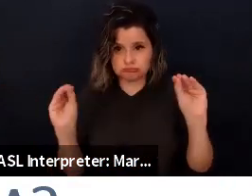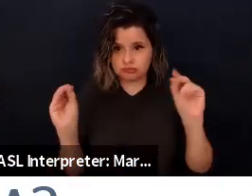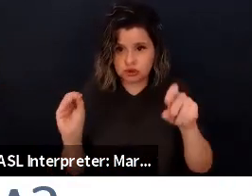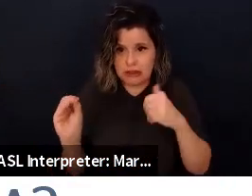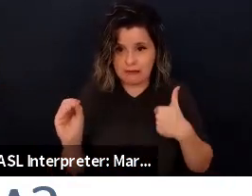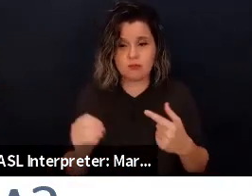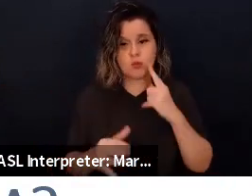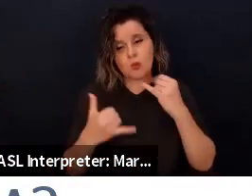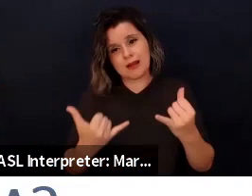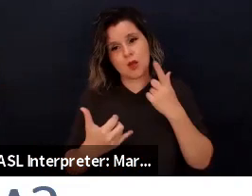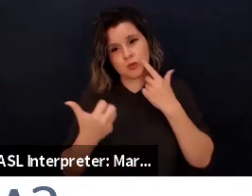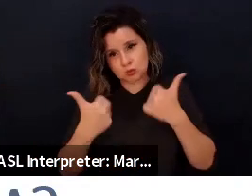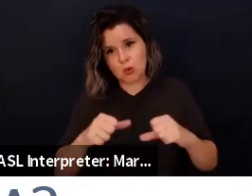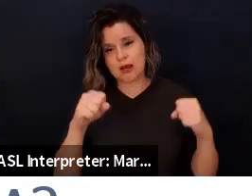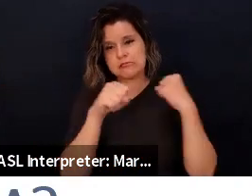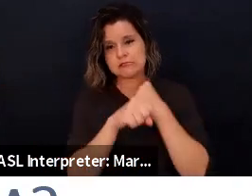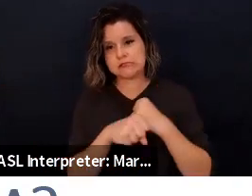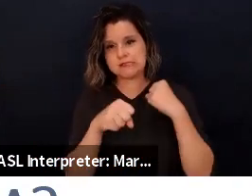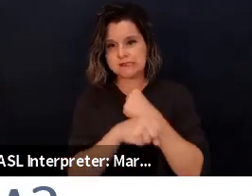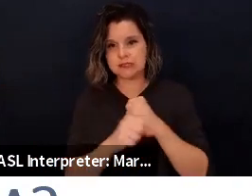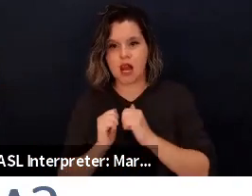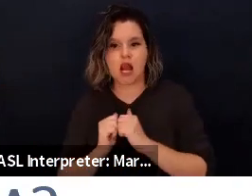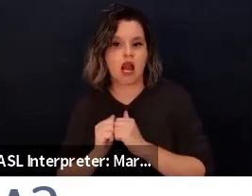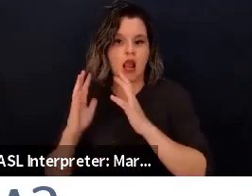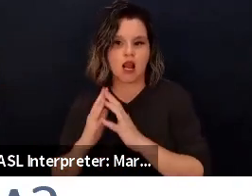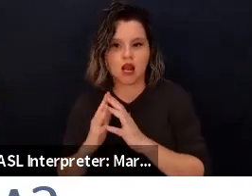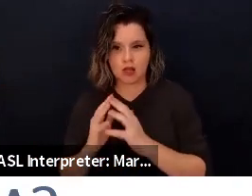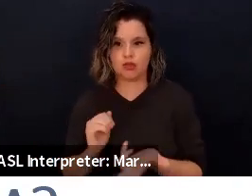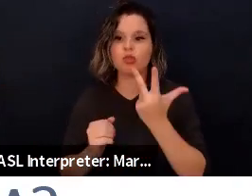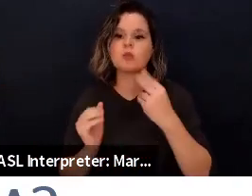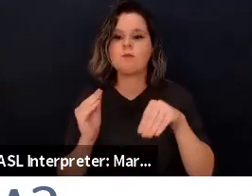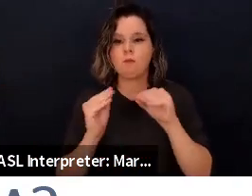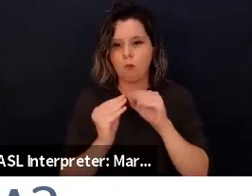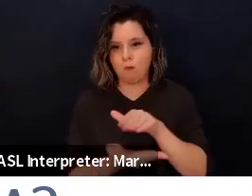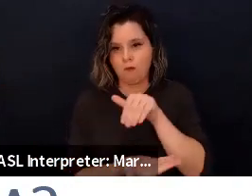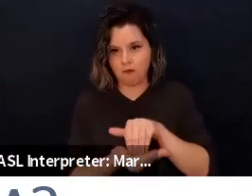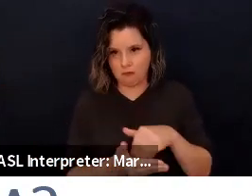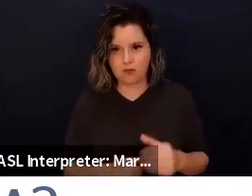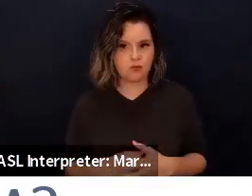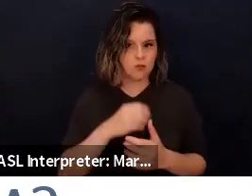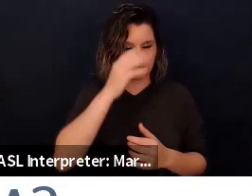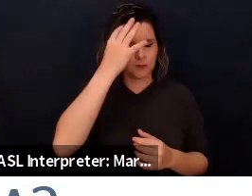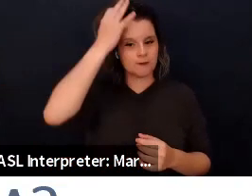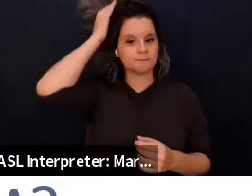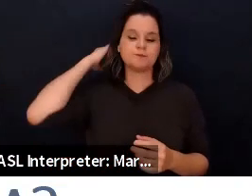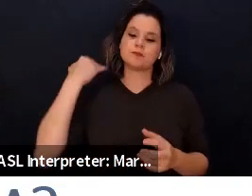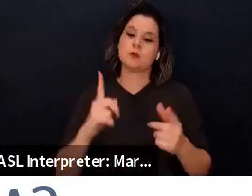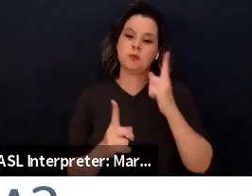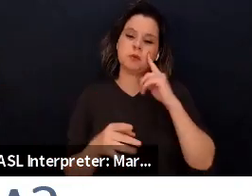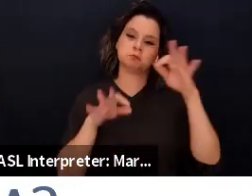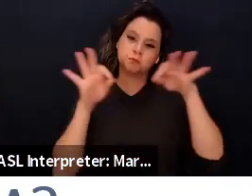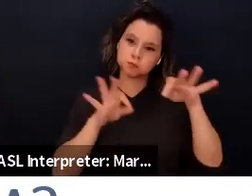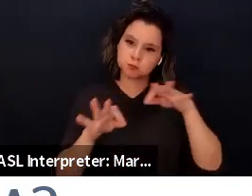vemos que están tratando de añadir 3 nuevos centros de detención. Entonces vamos a explicar un